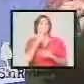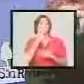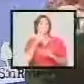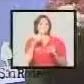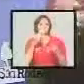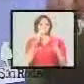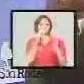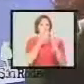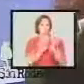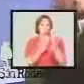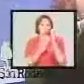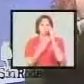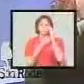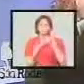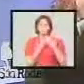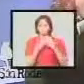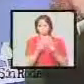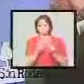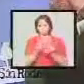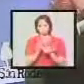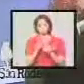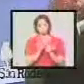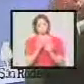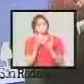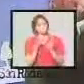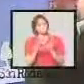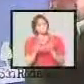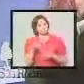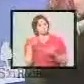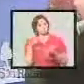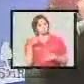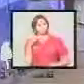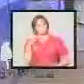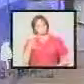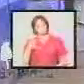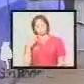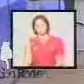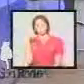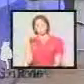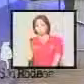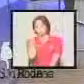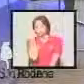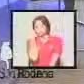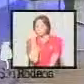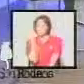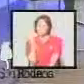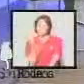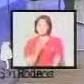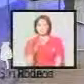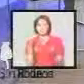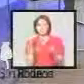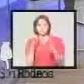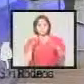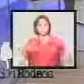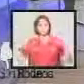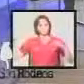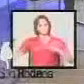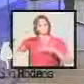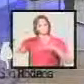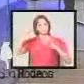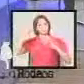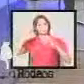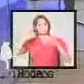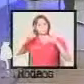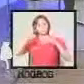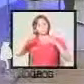pueda llegar. Y también el tema de aquellos hombres y mujeres que quieren superarse y están en el tema